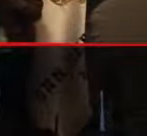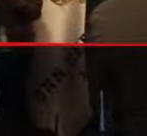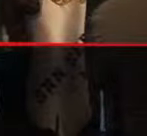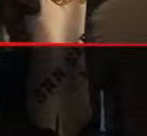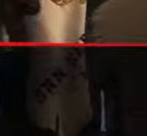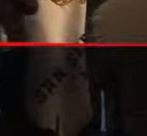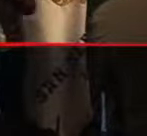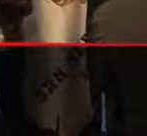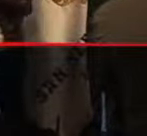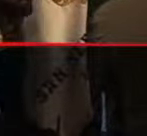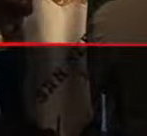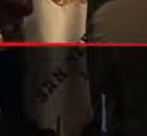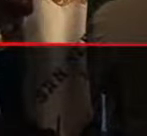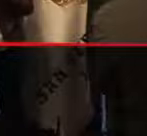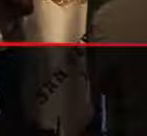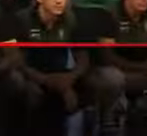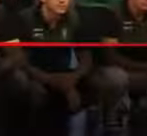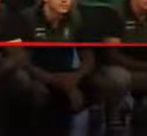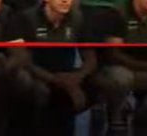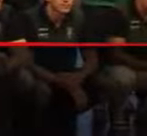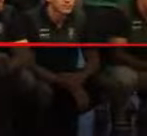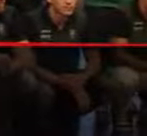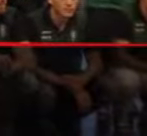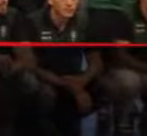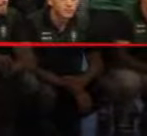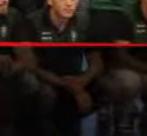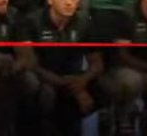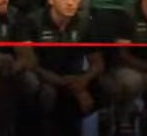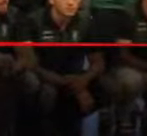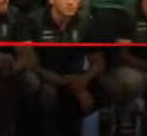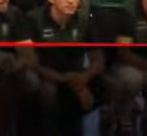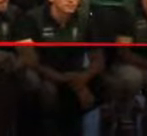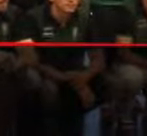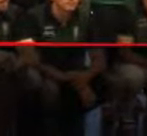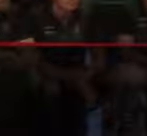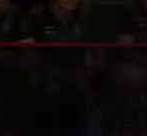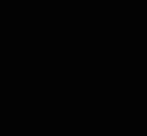Cultura y una camiseta conmemorativa a la directora de Juventud y Deportes, Maitane Leizaola.